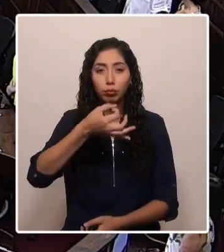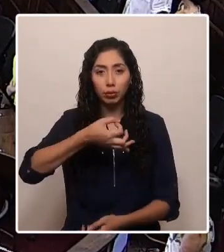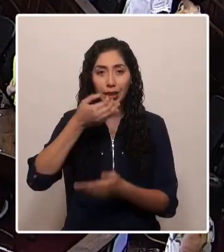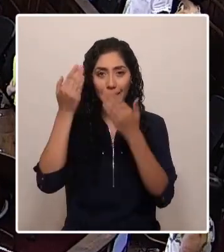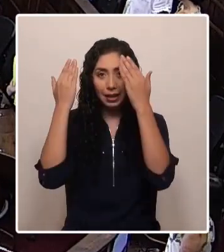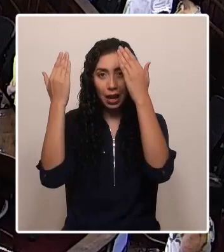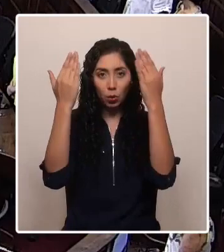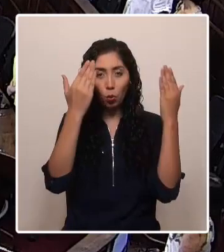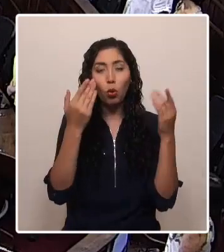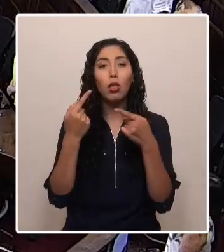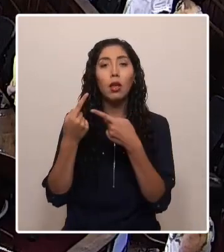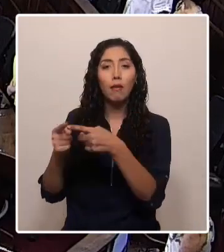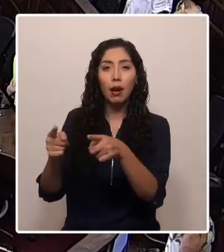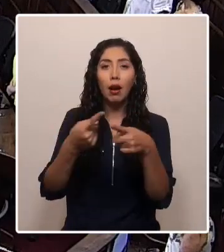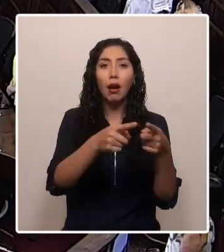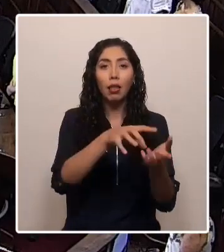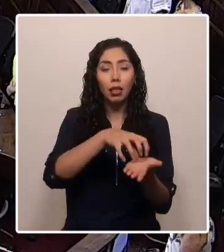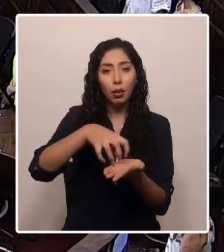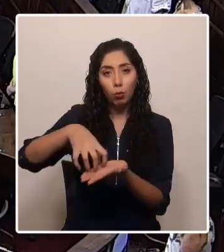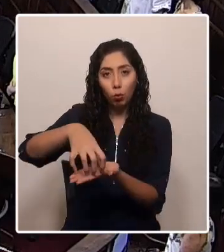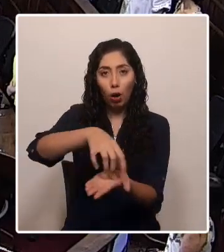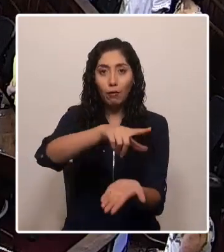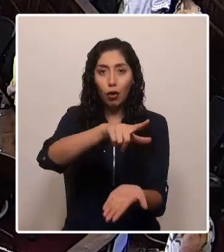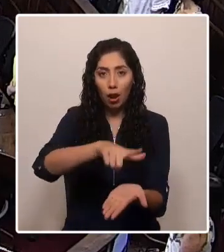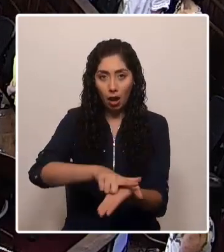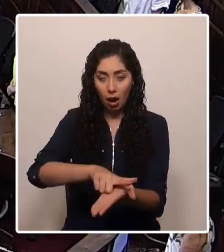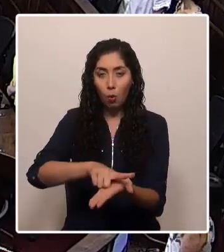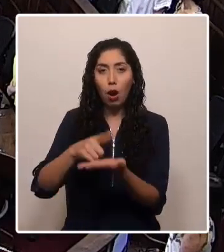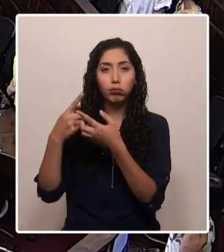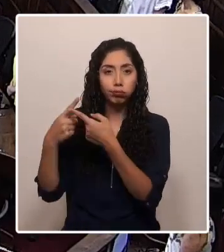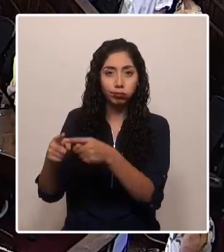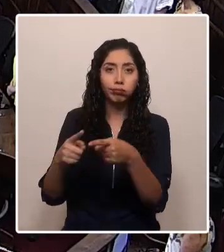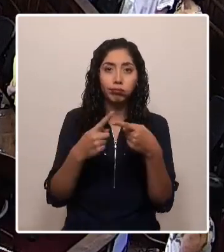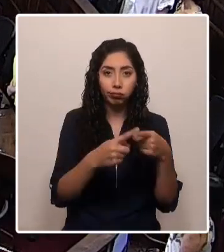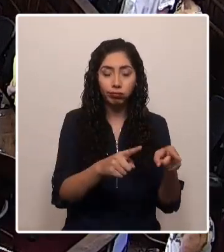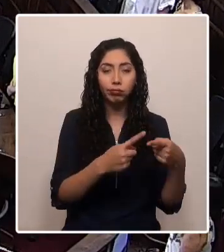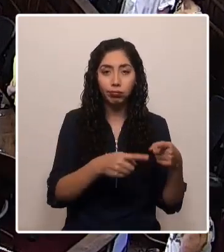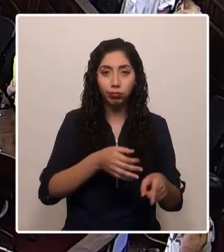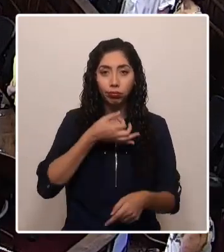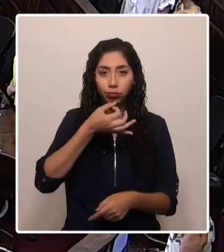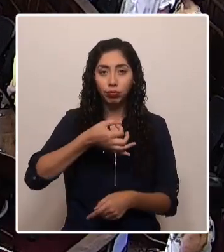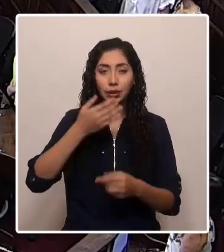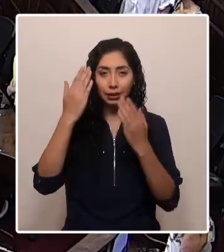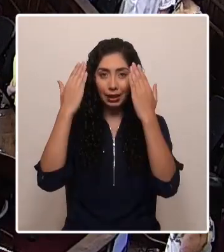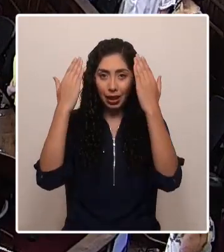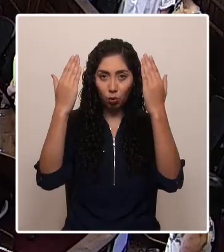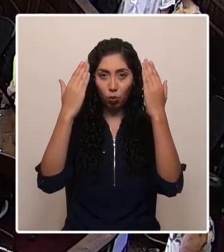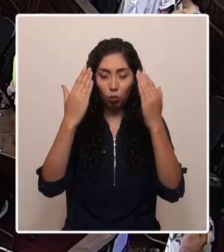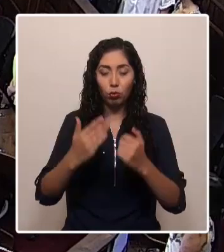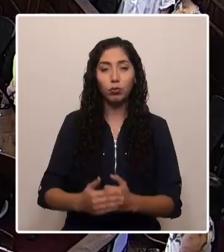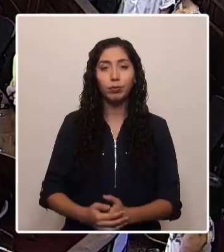Turaicuna, Tapúa, Sensac, Yorana Corúa, Marimari Pulamien, Kunta Samuta,